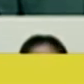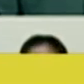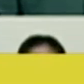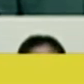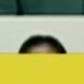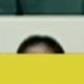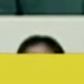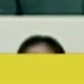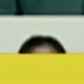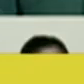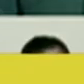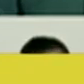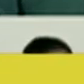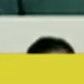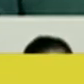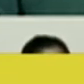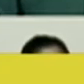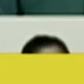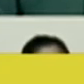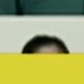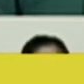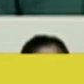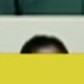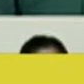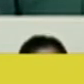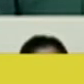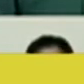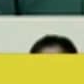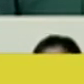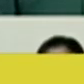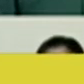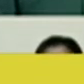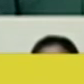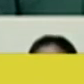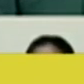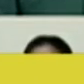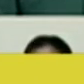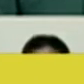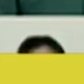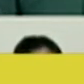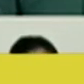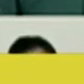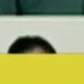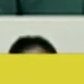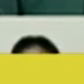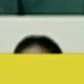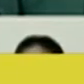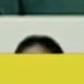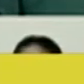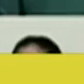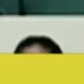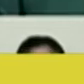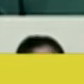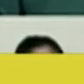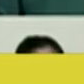acto ilegal adverso a la voluntad del pueblo soberano y a cualquier acto que atente contra la